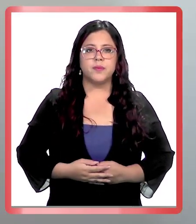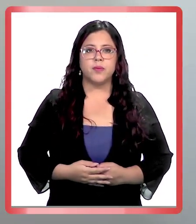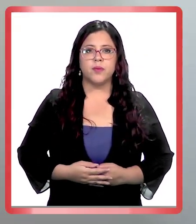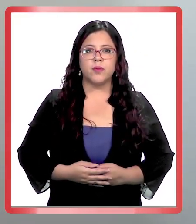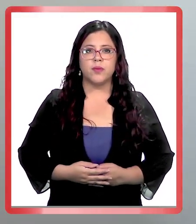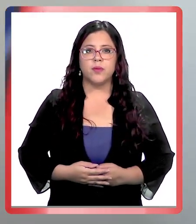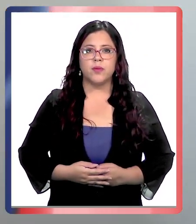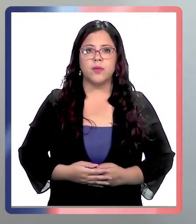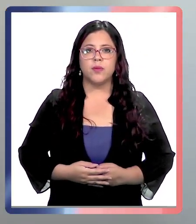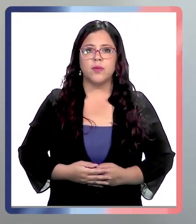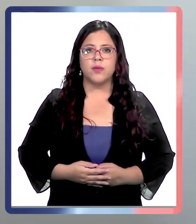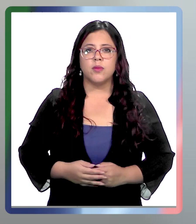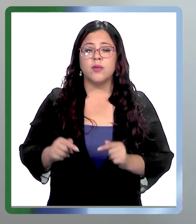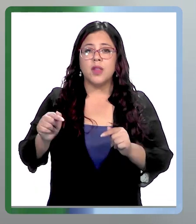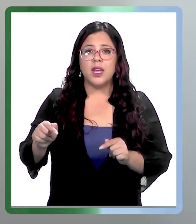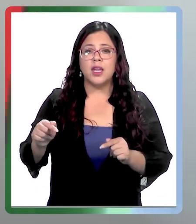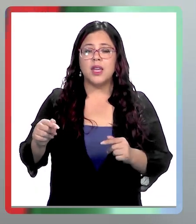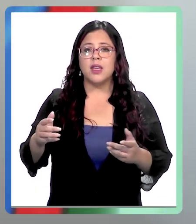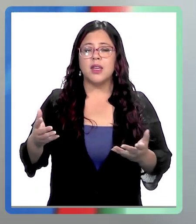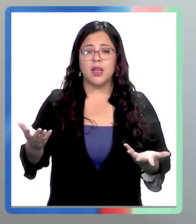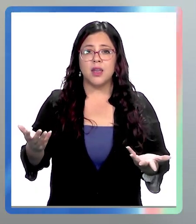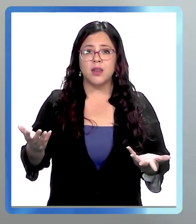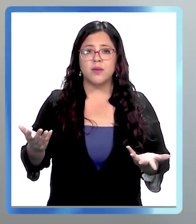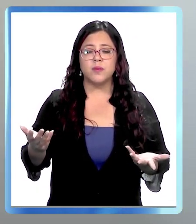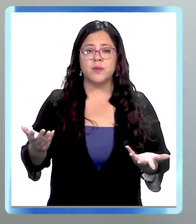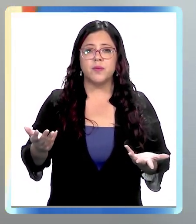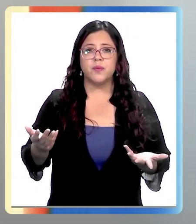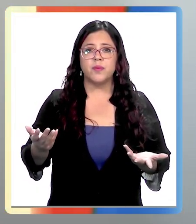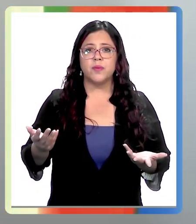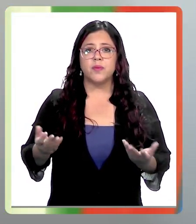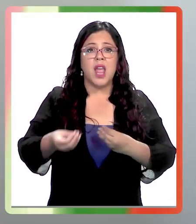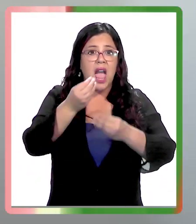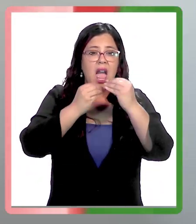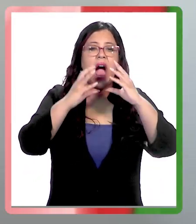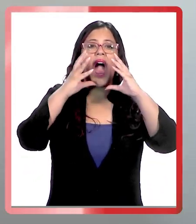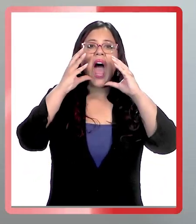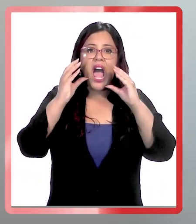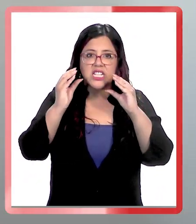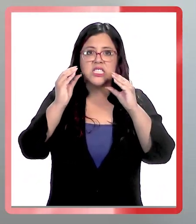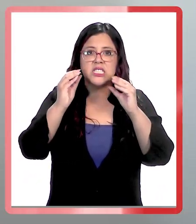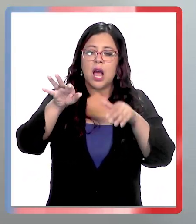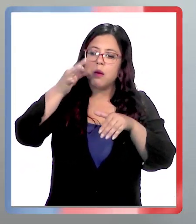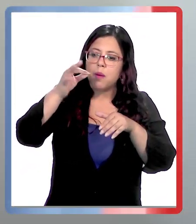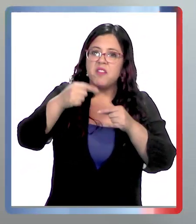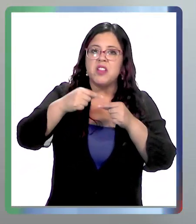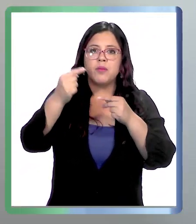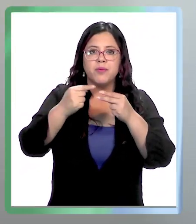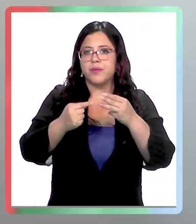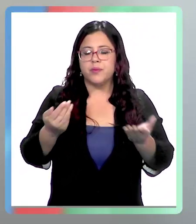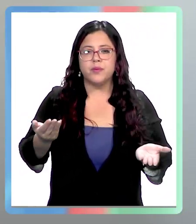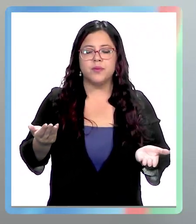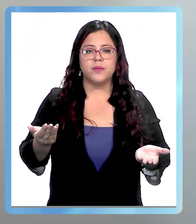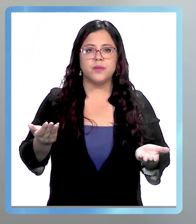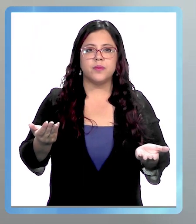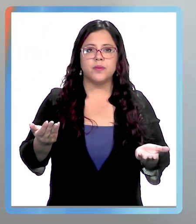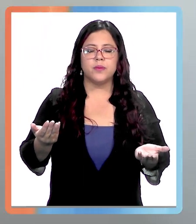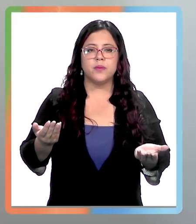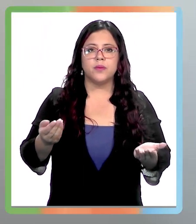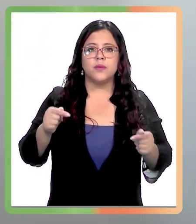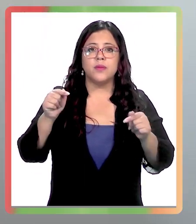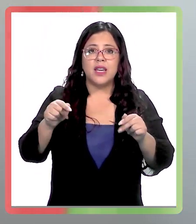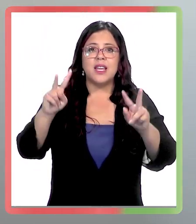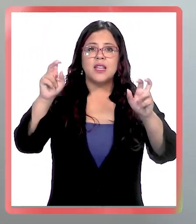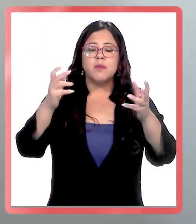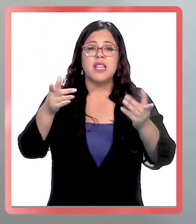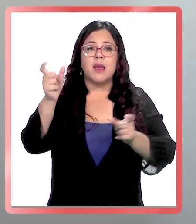cáncer colorectal, algunos que son modificables y otros que son no modificables. De entre los modificables, que es una de las cuestiones